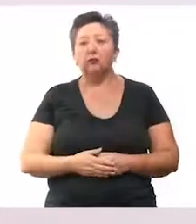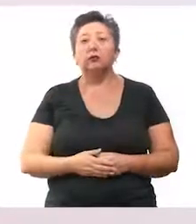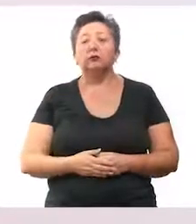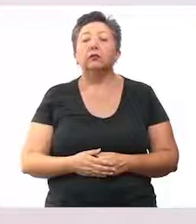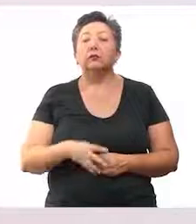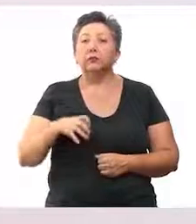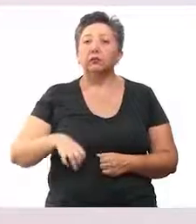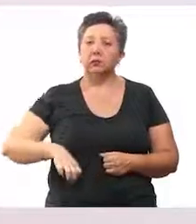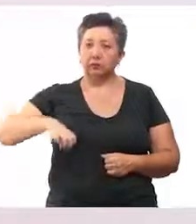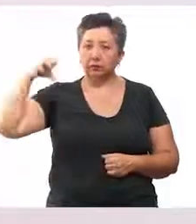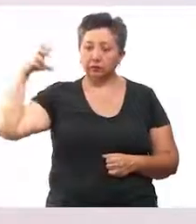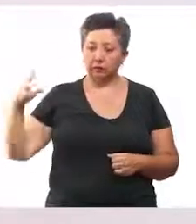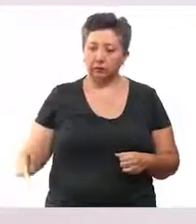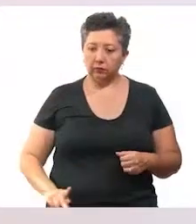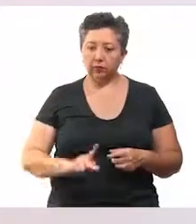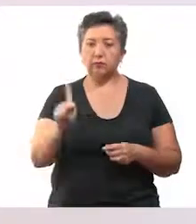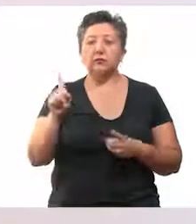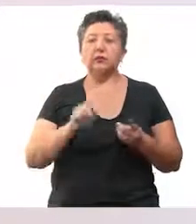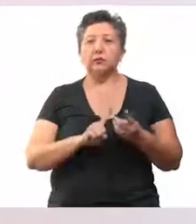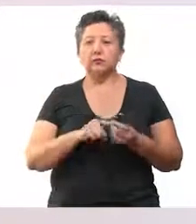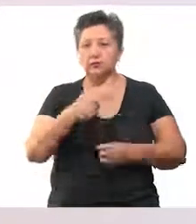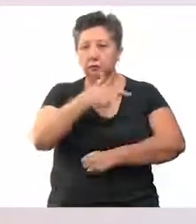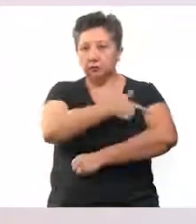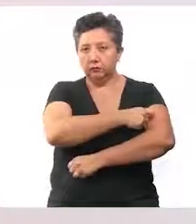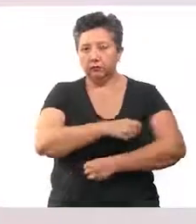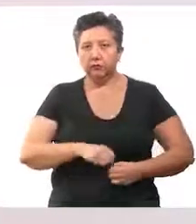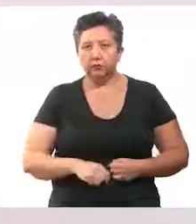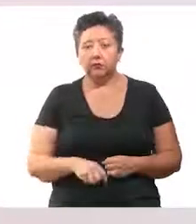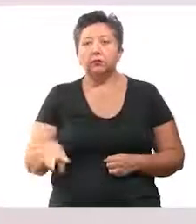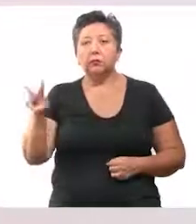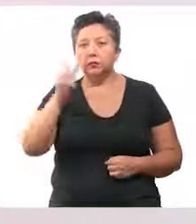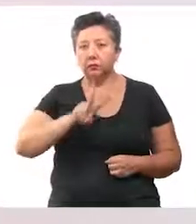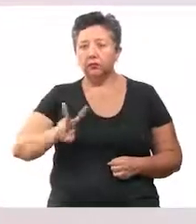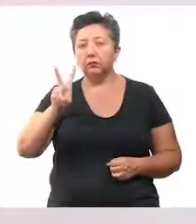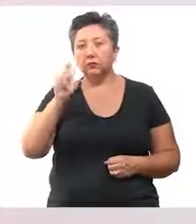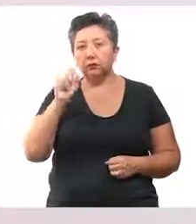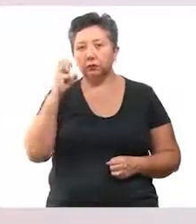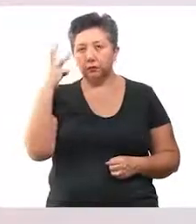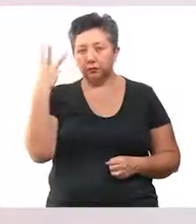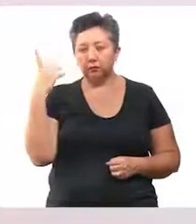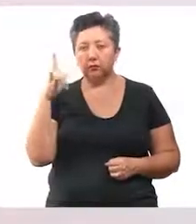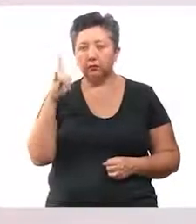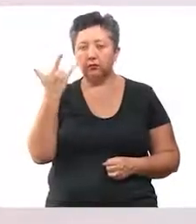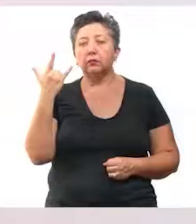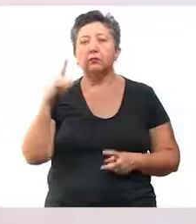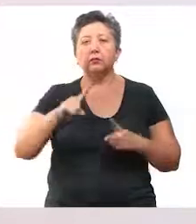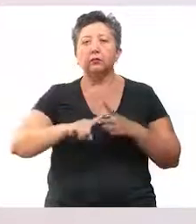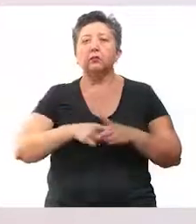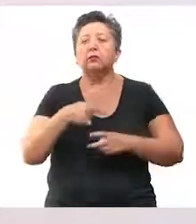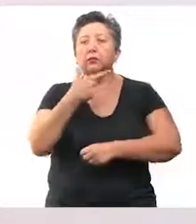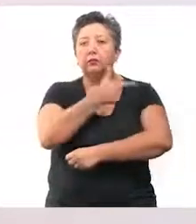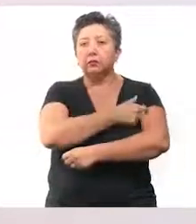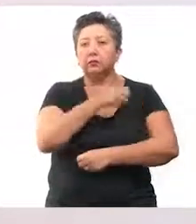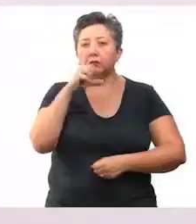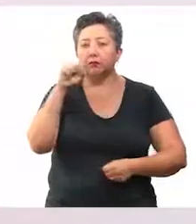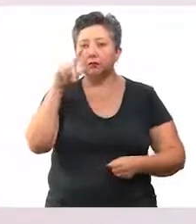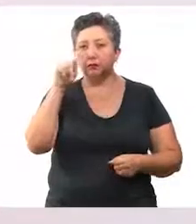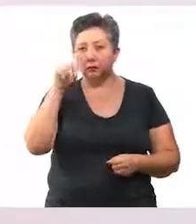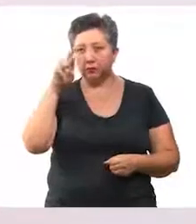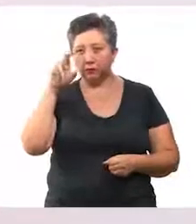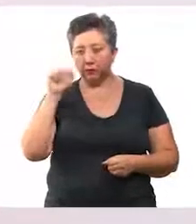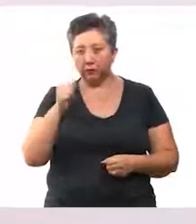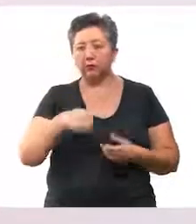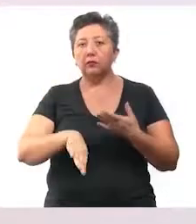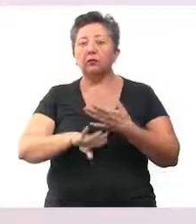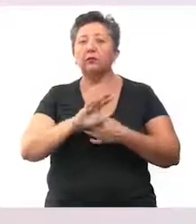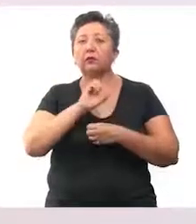los rangos de edad y municipios donde serán aplicadas. El viernes 23 de julio se inició la aplicación de vacunas AstraZeneca contra